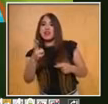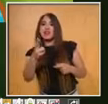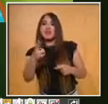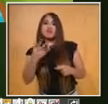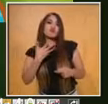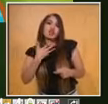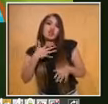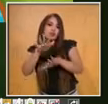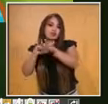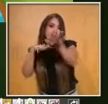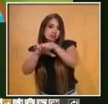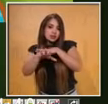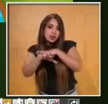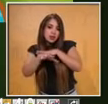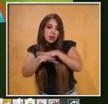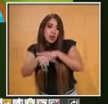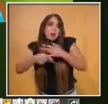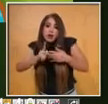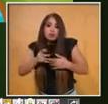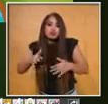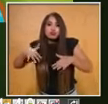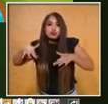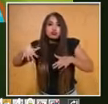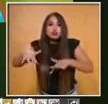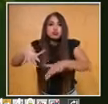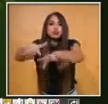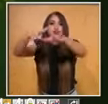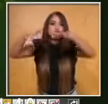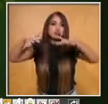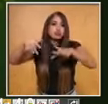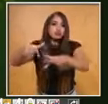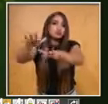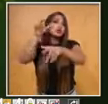sin embargo va fluyendo, va corriendo.